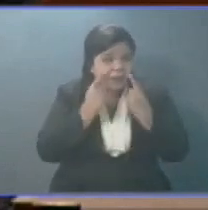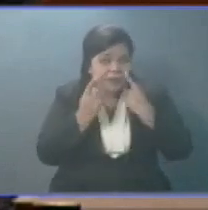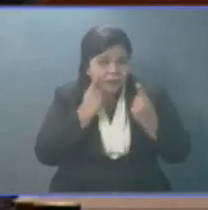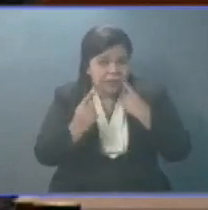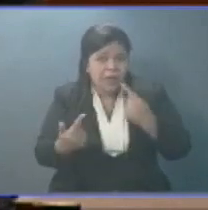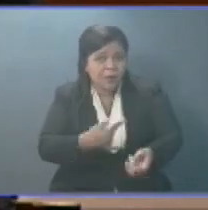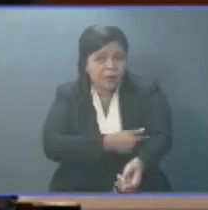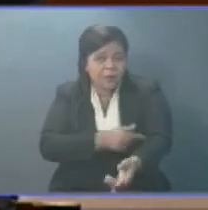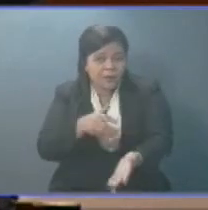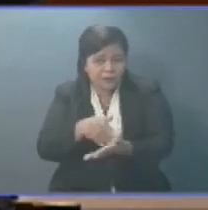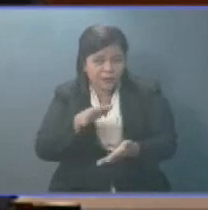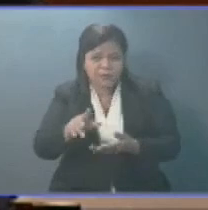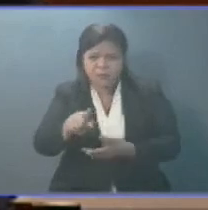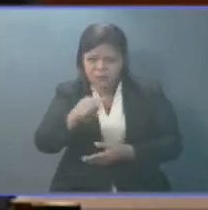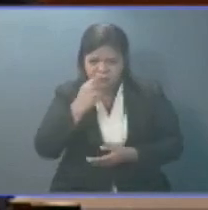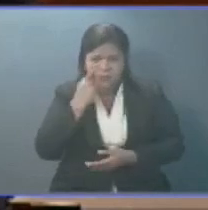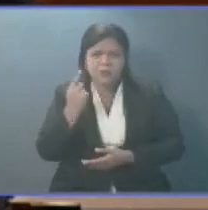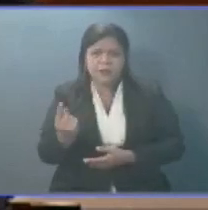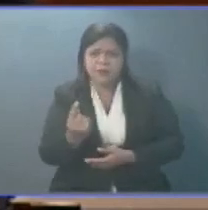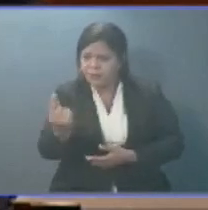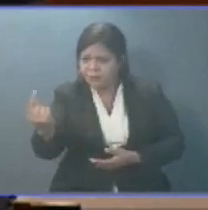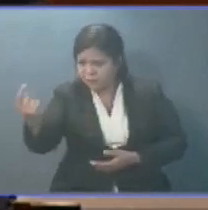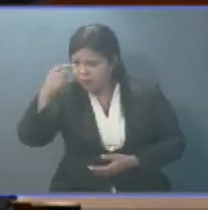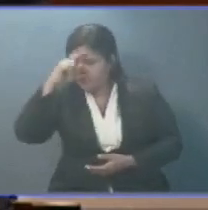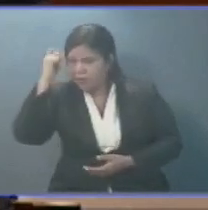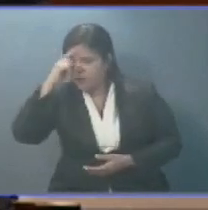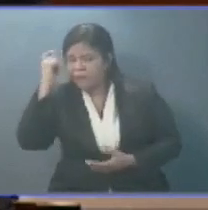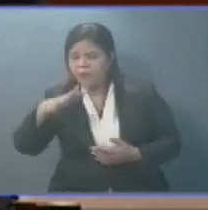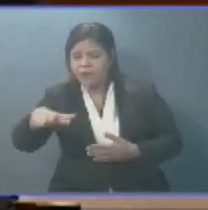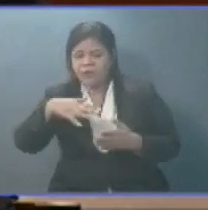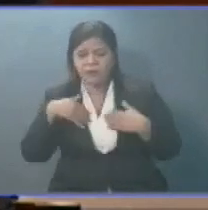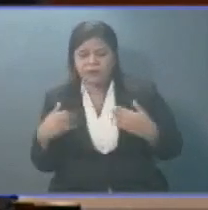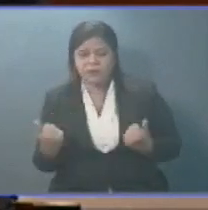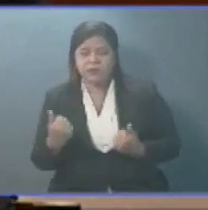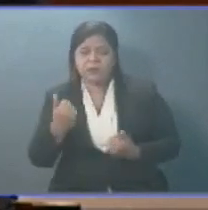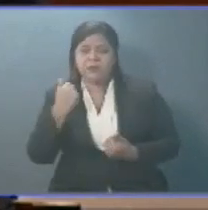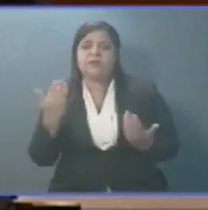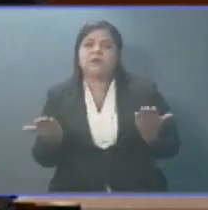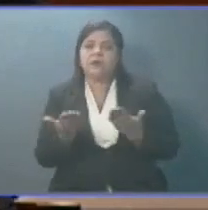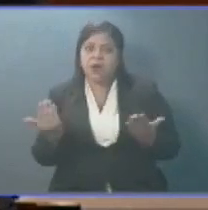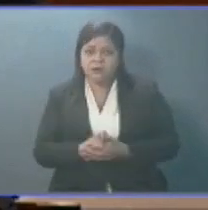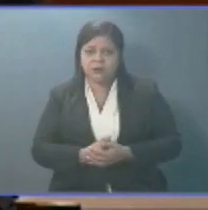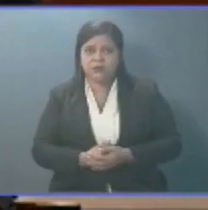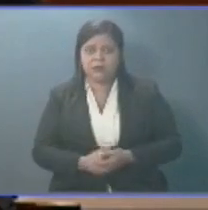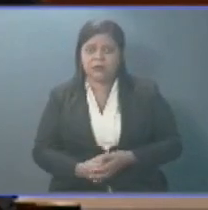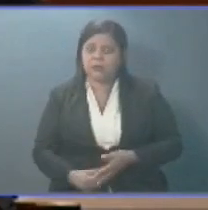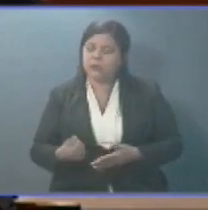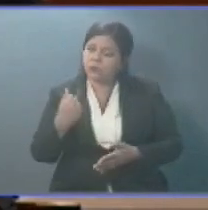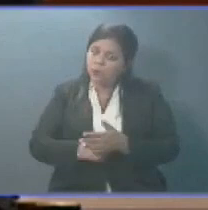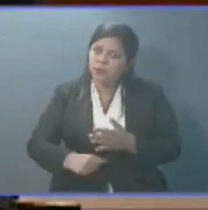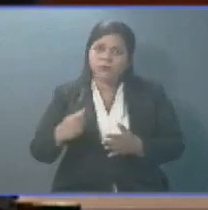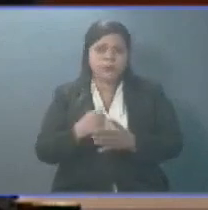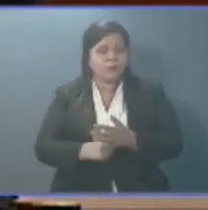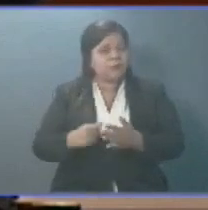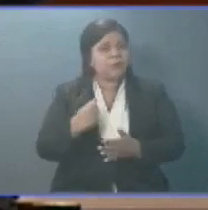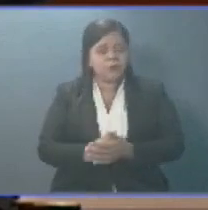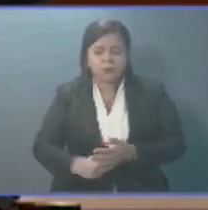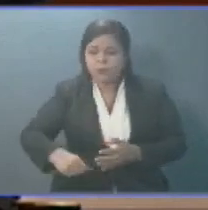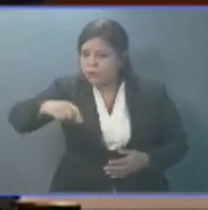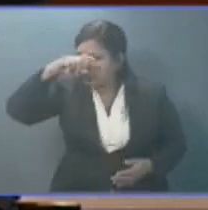se dieran cuenta que lo que nuestro personal de salud está realizando se están debatiendo entre la vida y la muerte